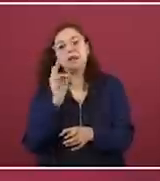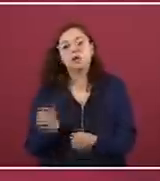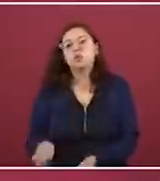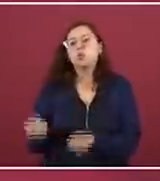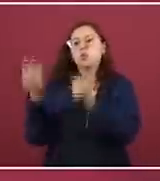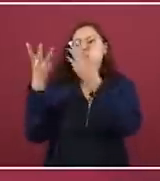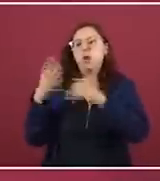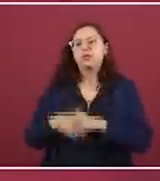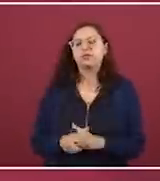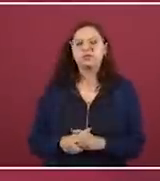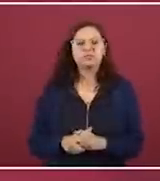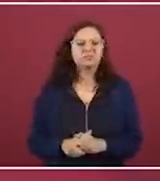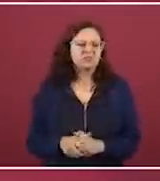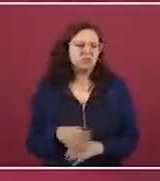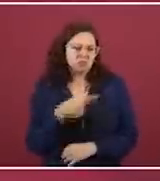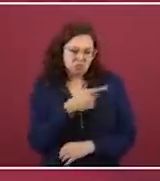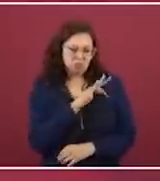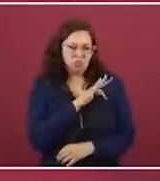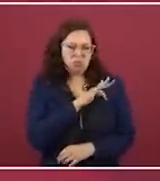Con que le metas